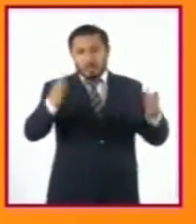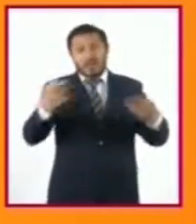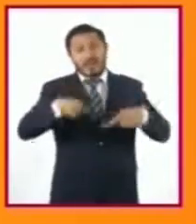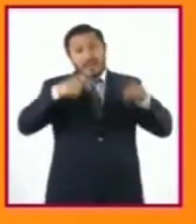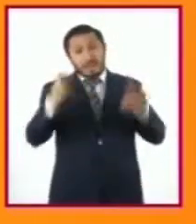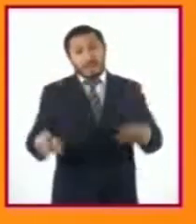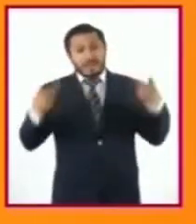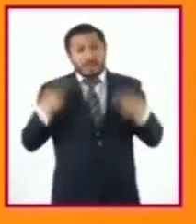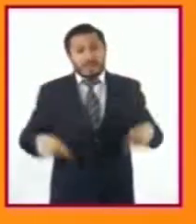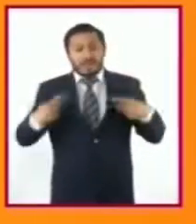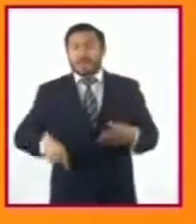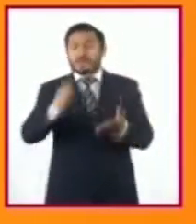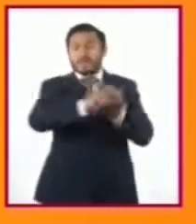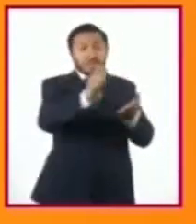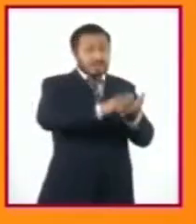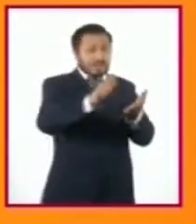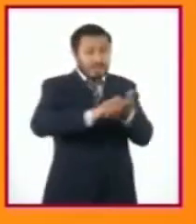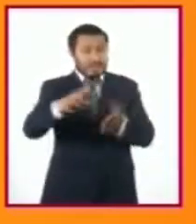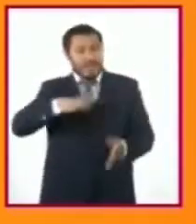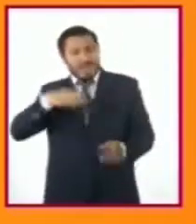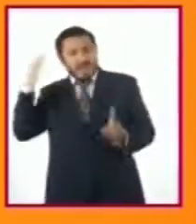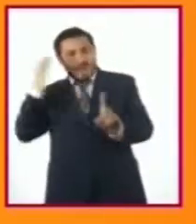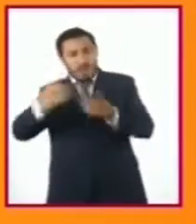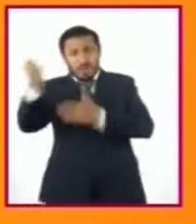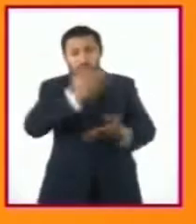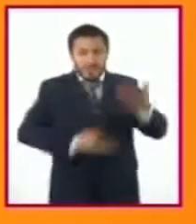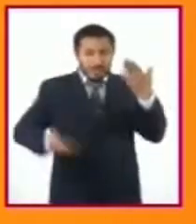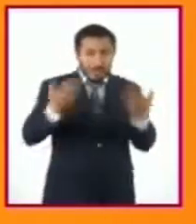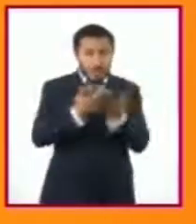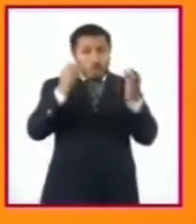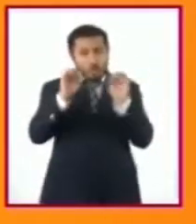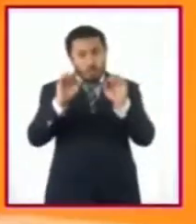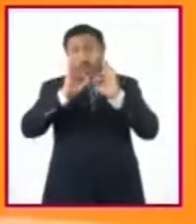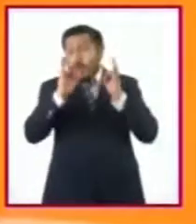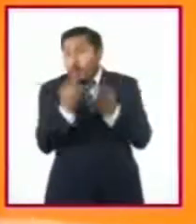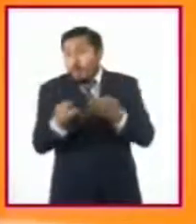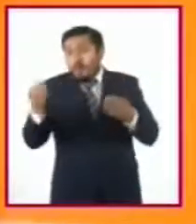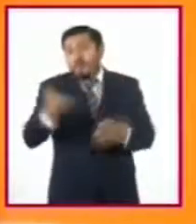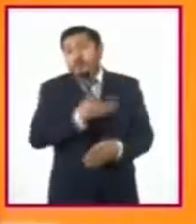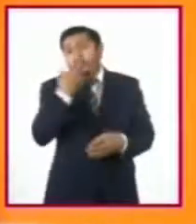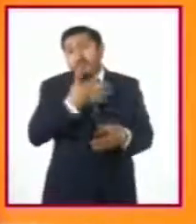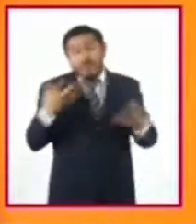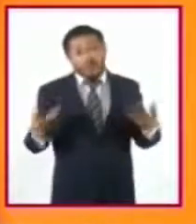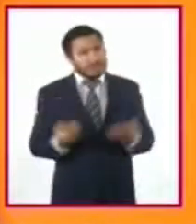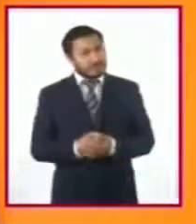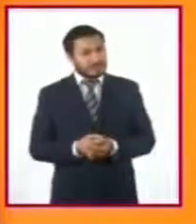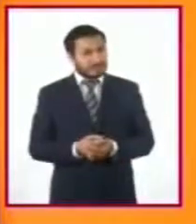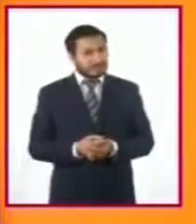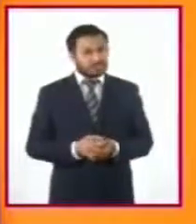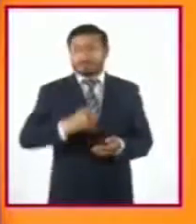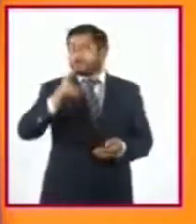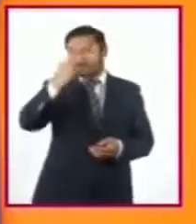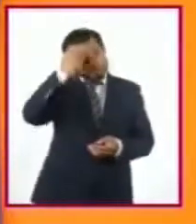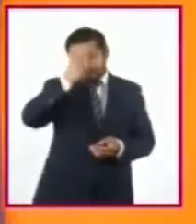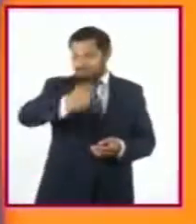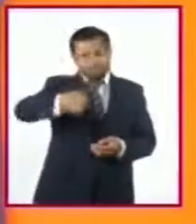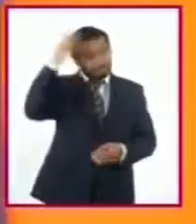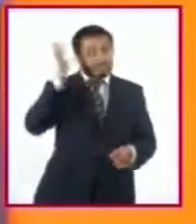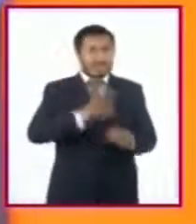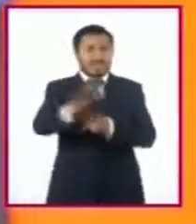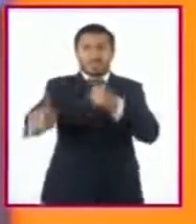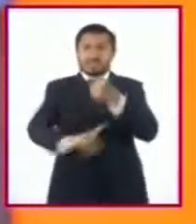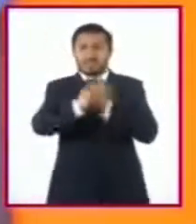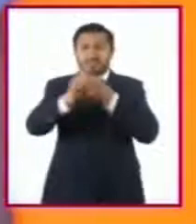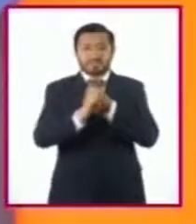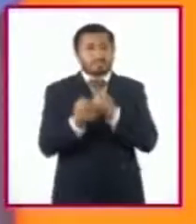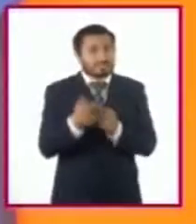escritores que comparten un objetivo o un estilo común. No hay que olvidar que la problemática social,